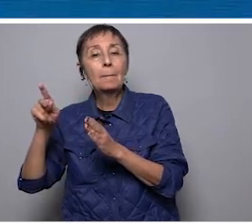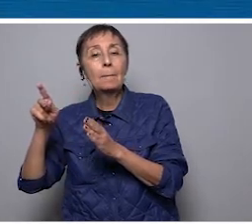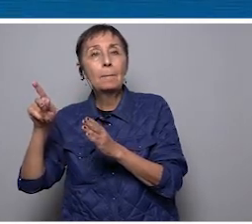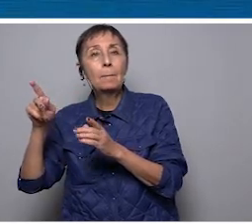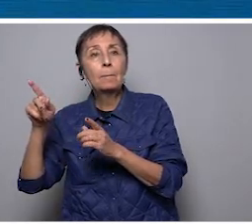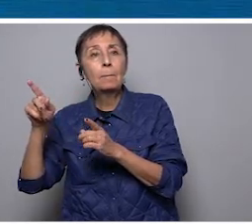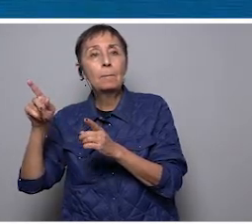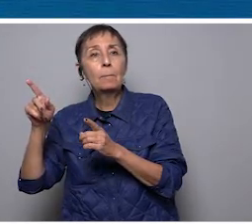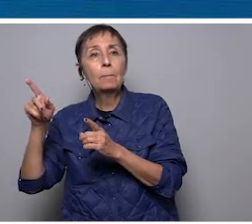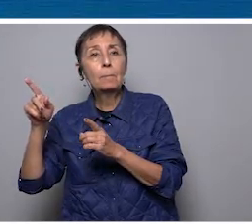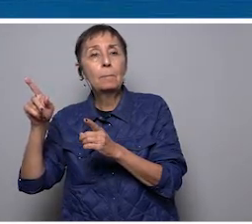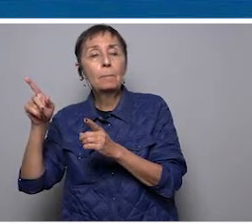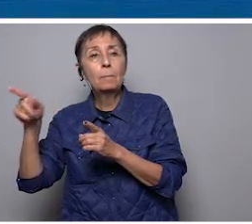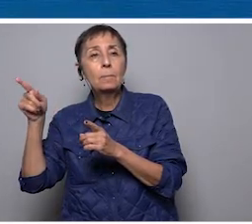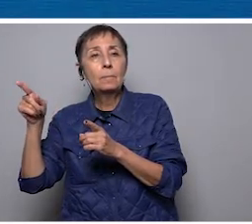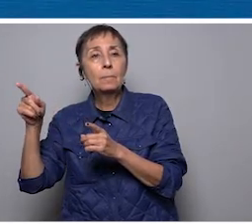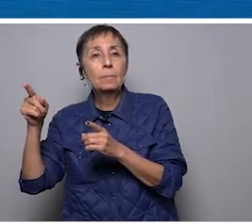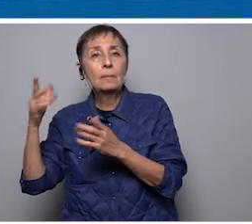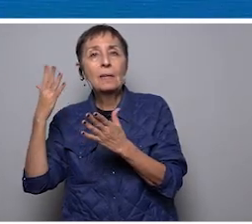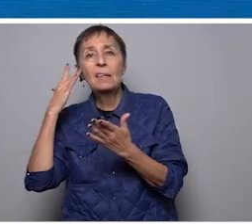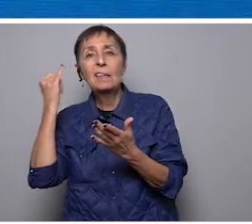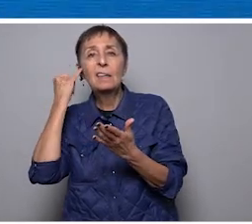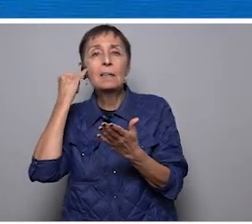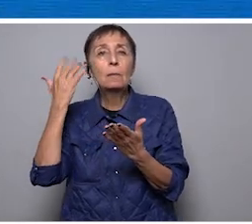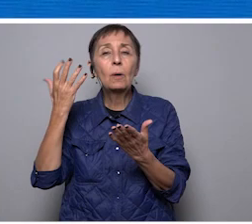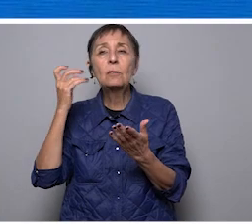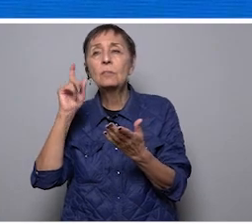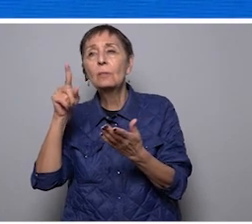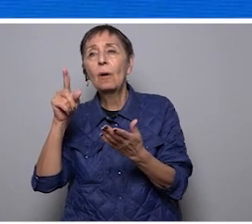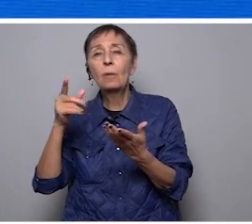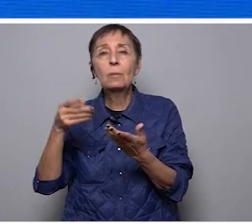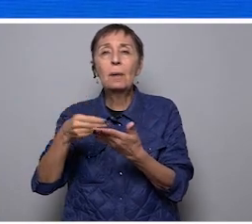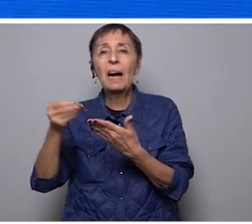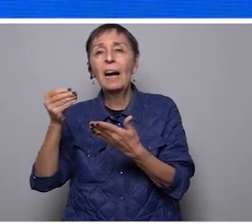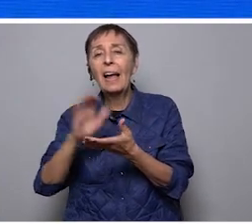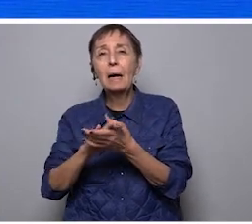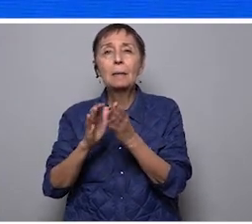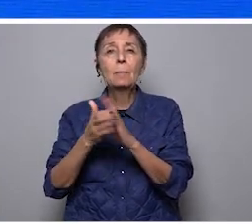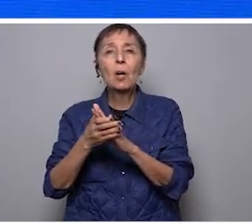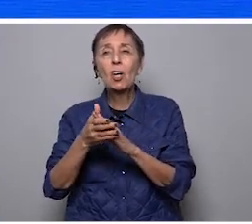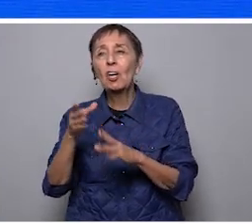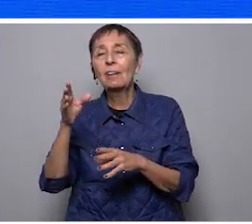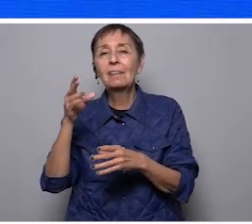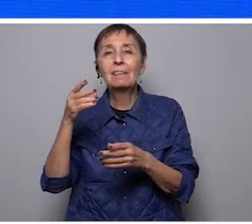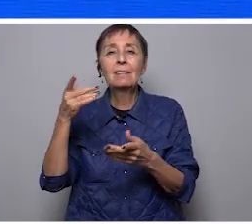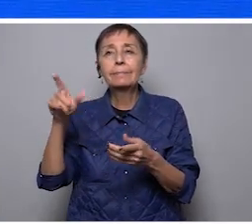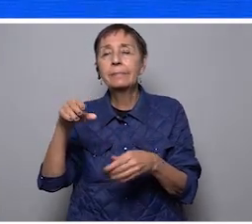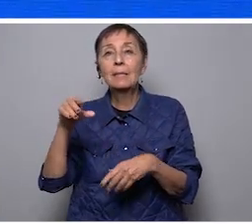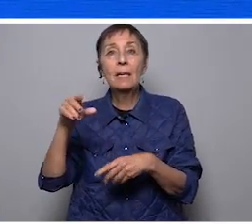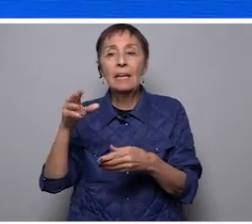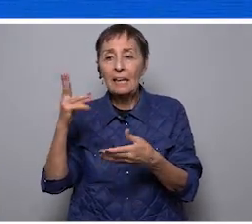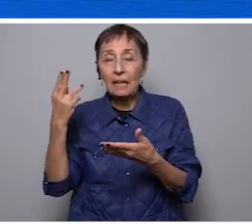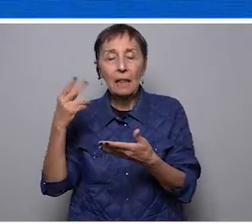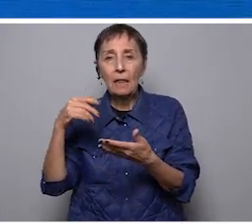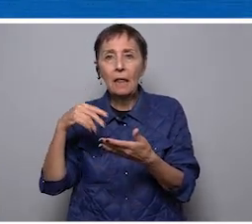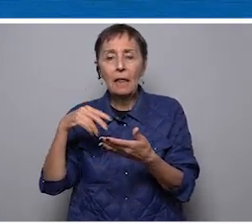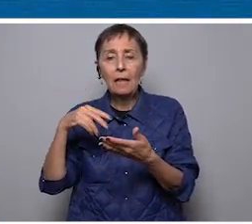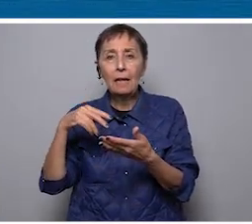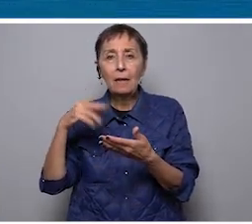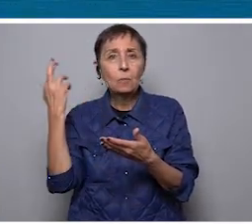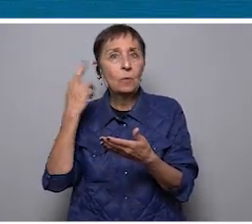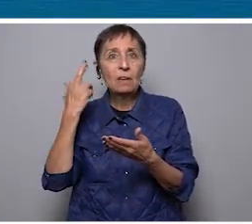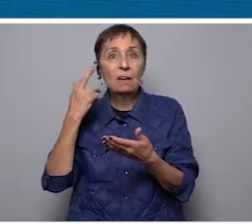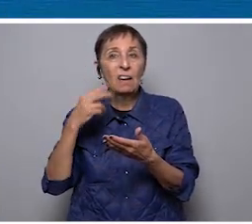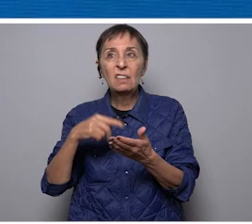un centro de fast food y se da cuenta de que no puede hacer con el software o la